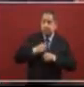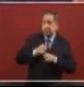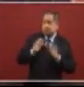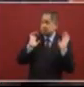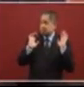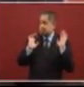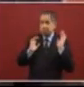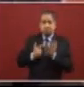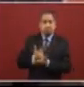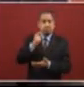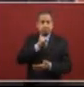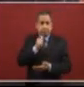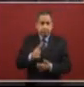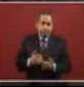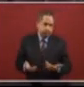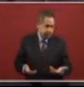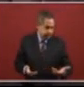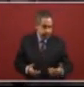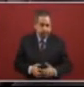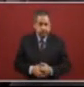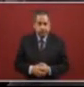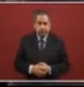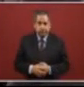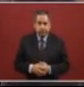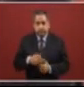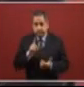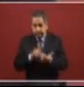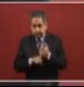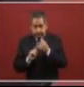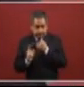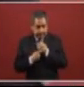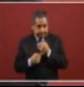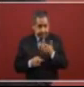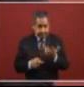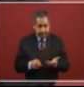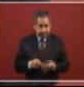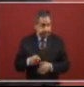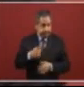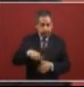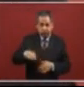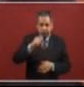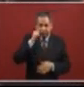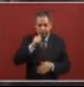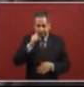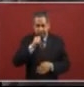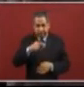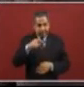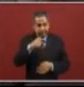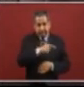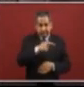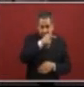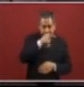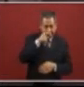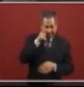Bueno, pero como en el fondo lo que prevalece es el afán de